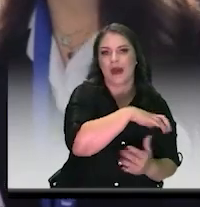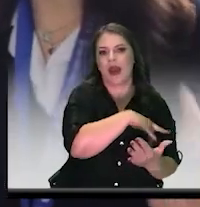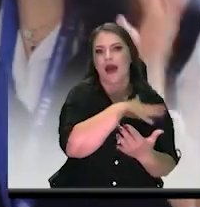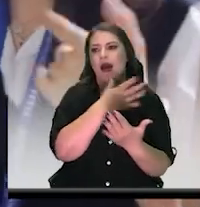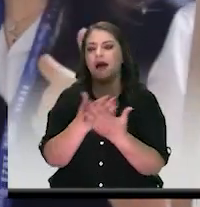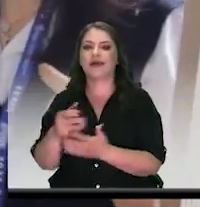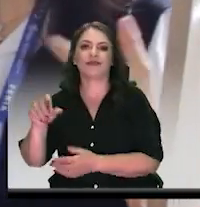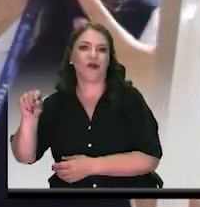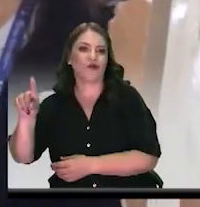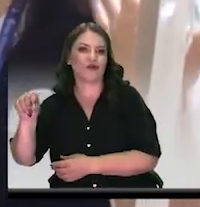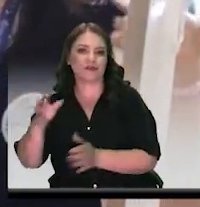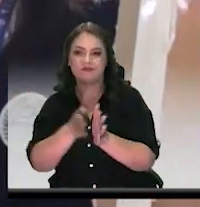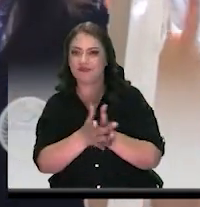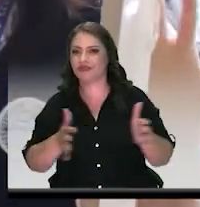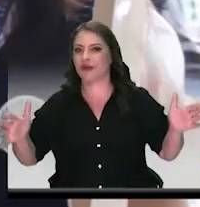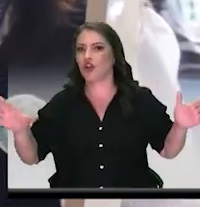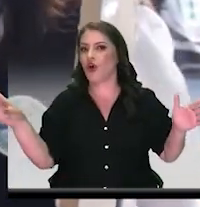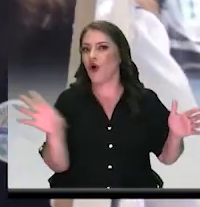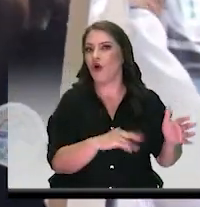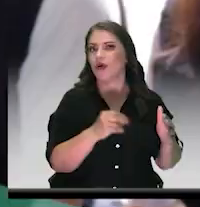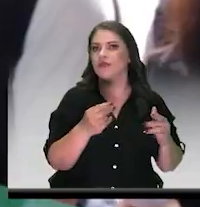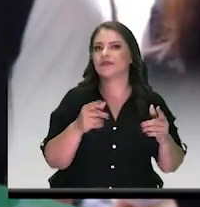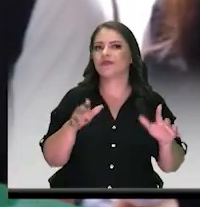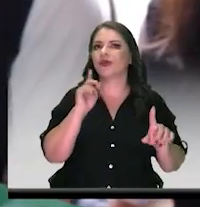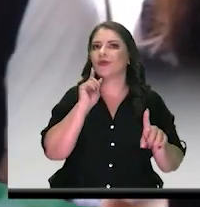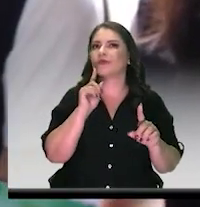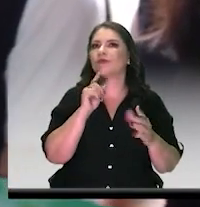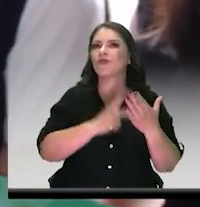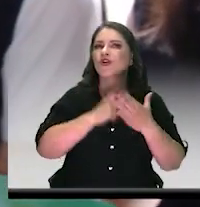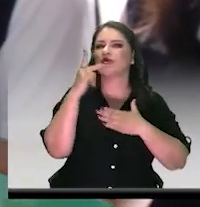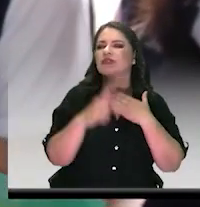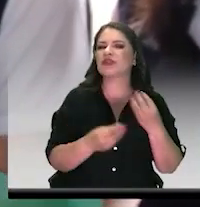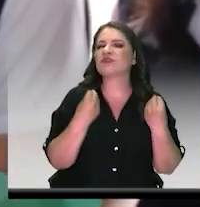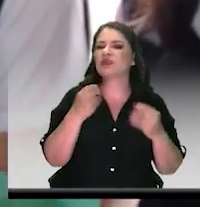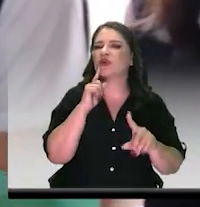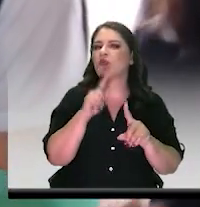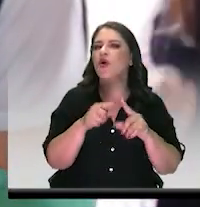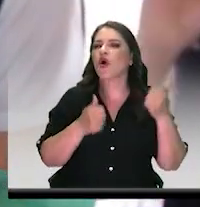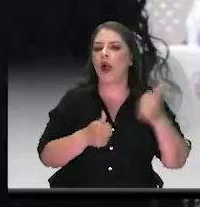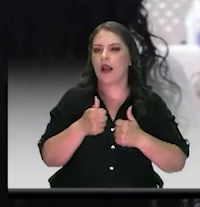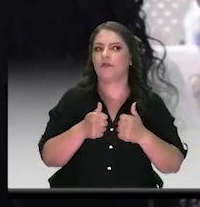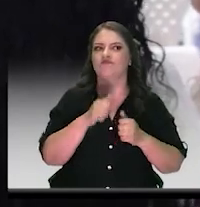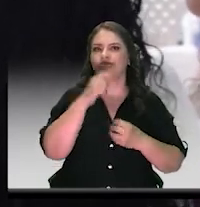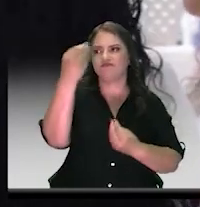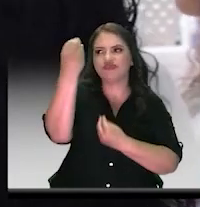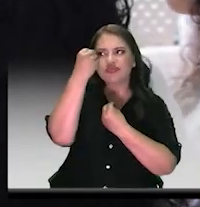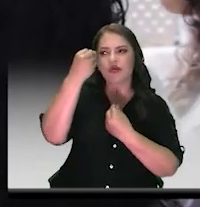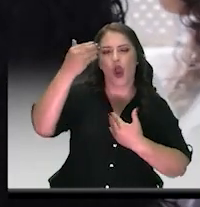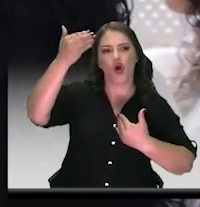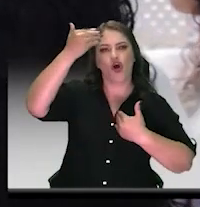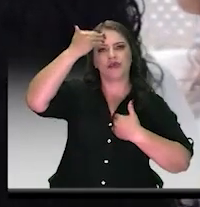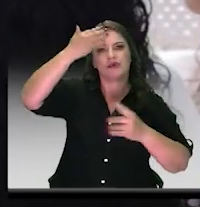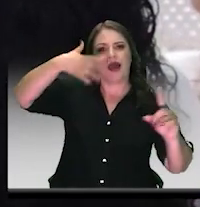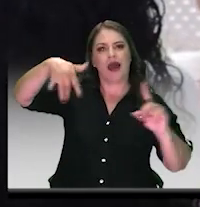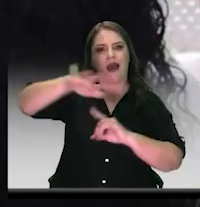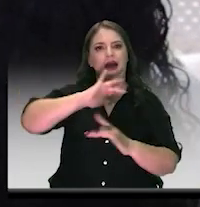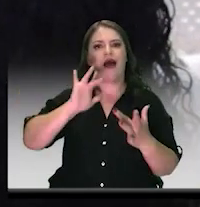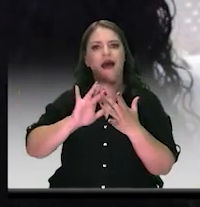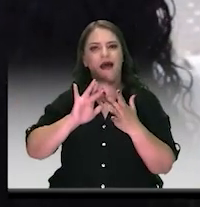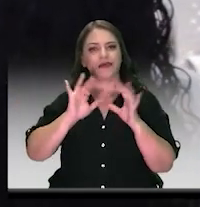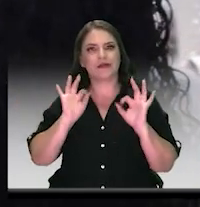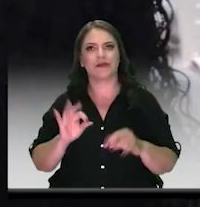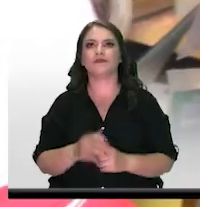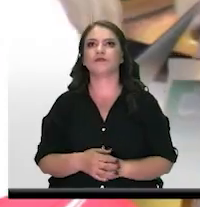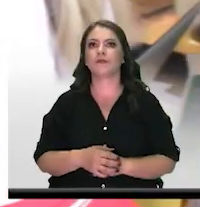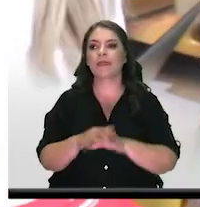objetivo transformar a nuestra sociedad y crear conciencia ambiental. Estos espacios se realizan con el